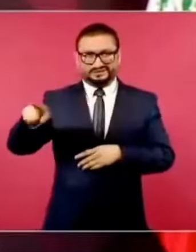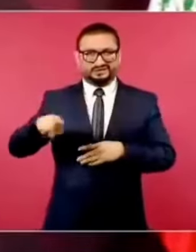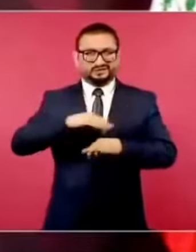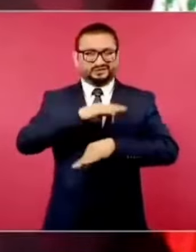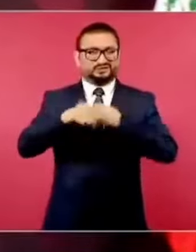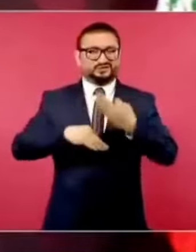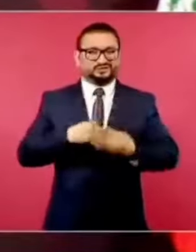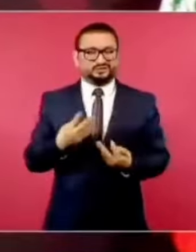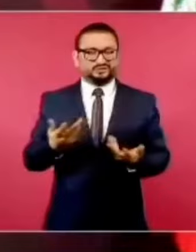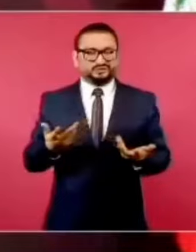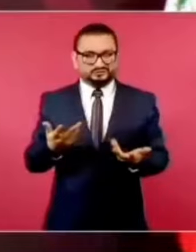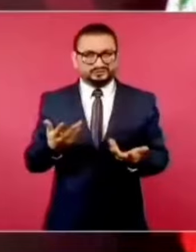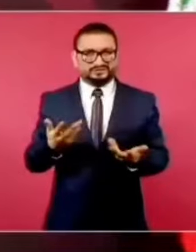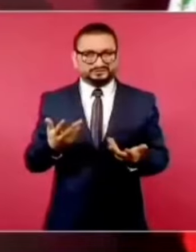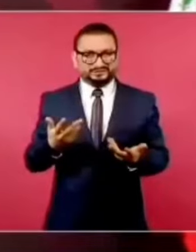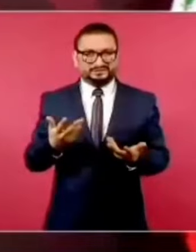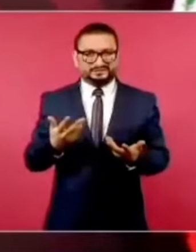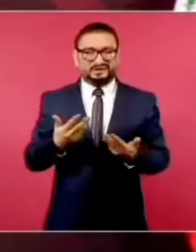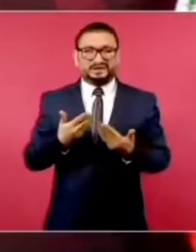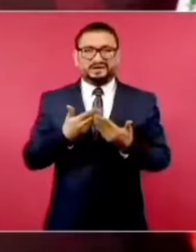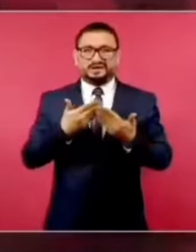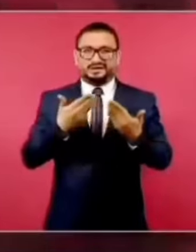estamos en la cresta